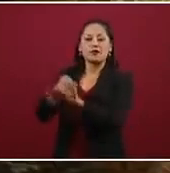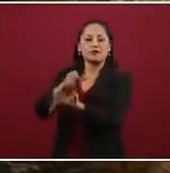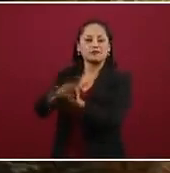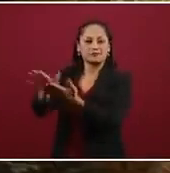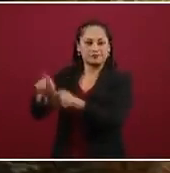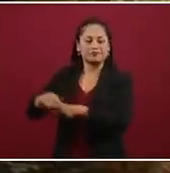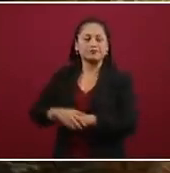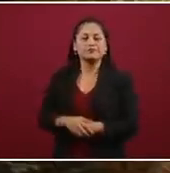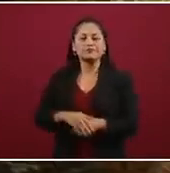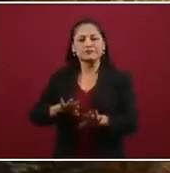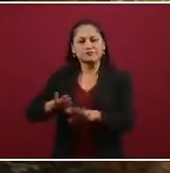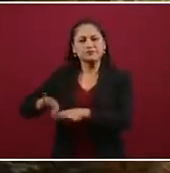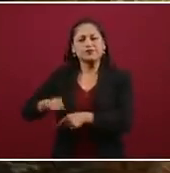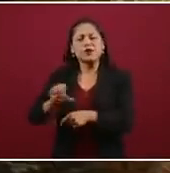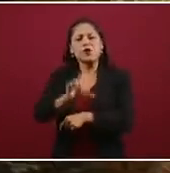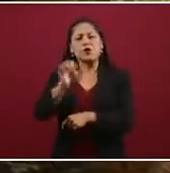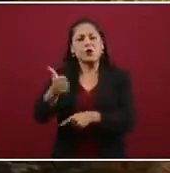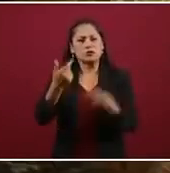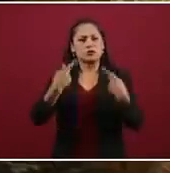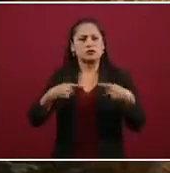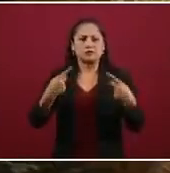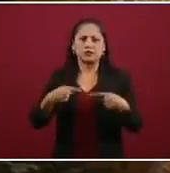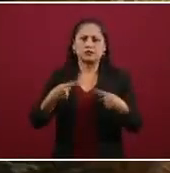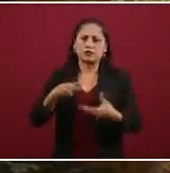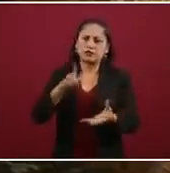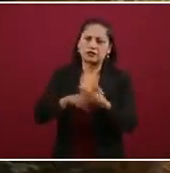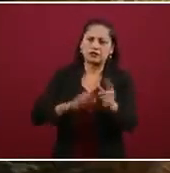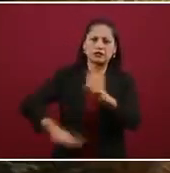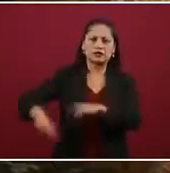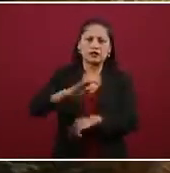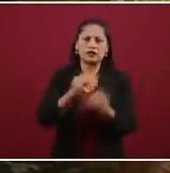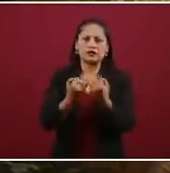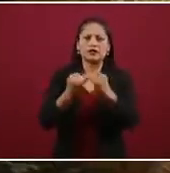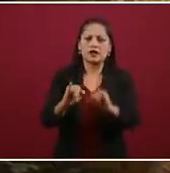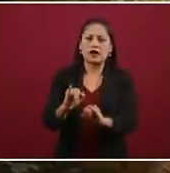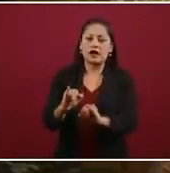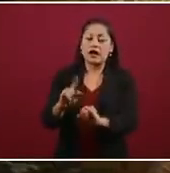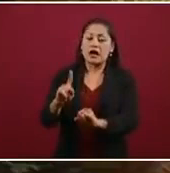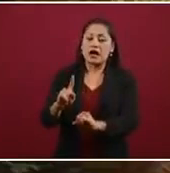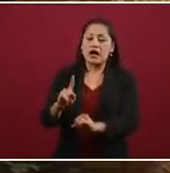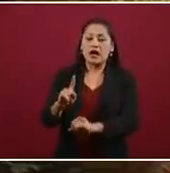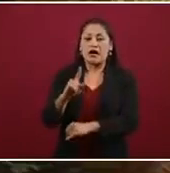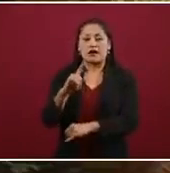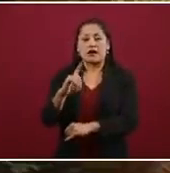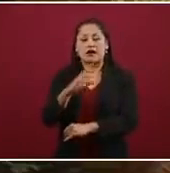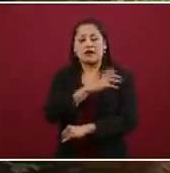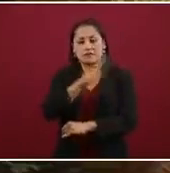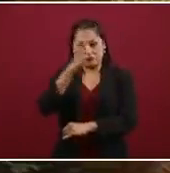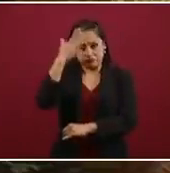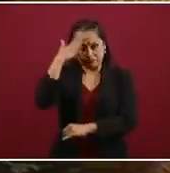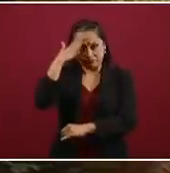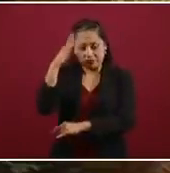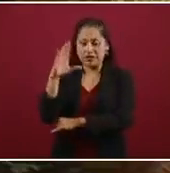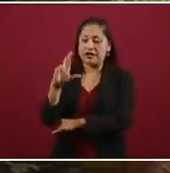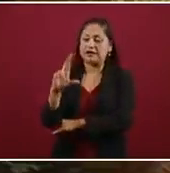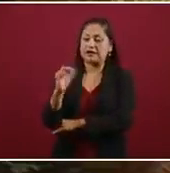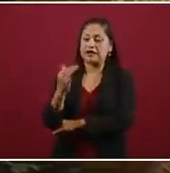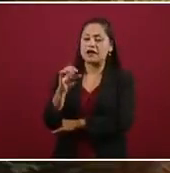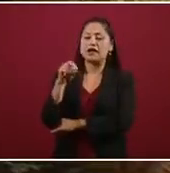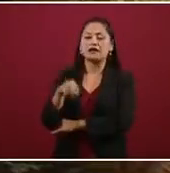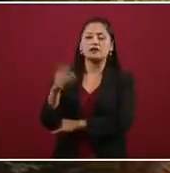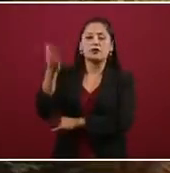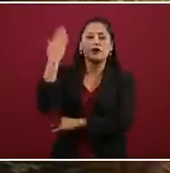otros participantes de la lucha de independencia. Ignacio López Rayón fue uno de los pocos líderes insurgentes que iniciaron la lucha en septiembre